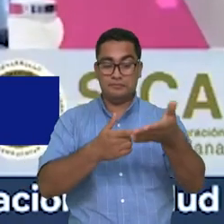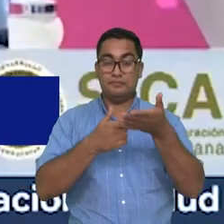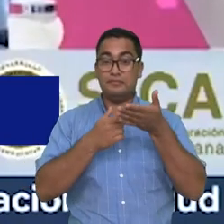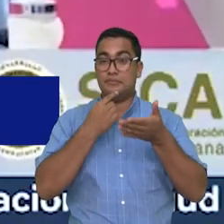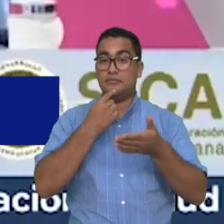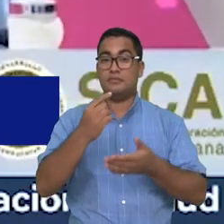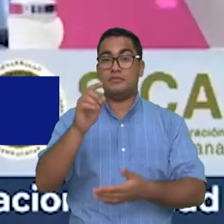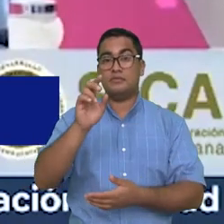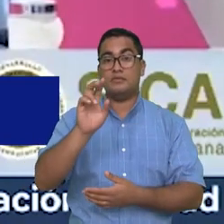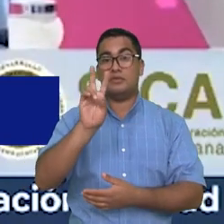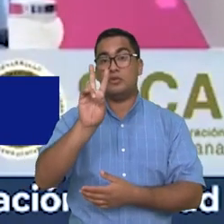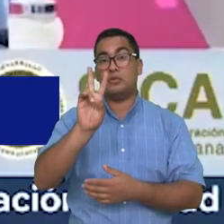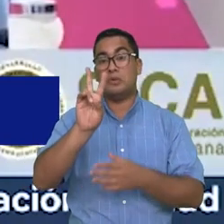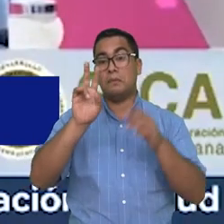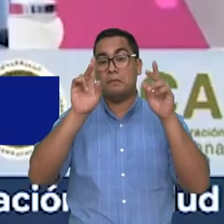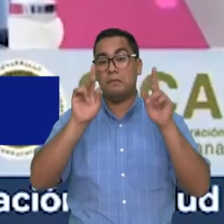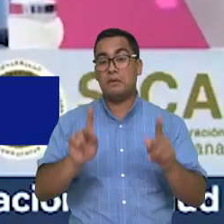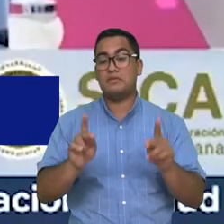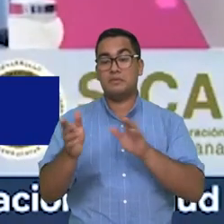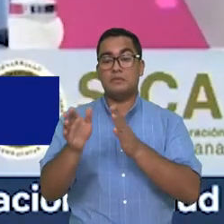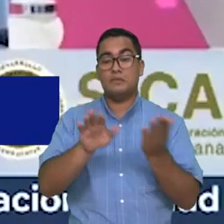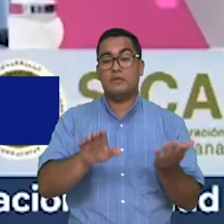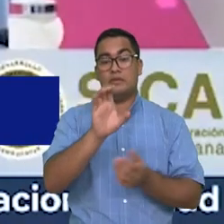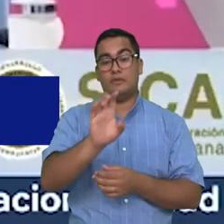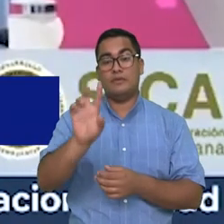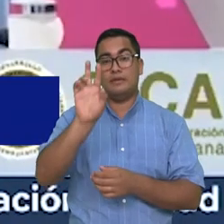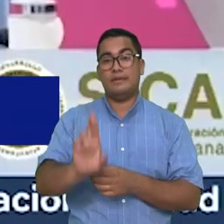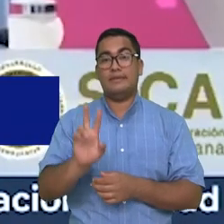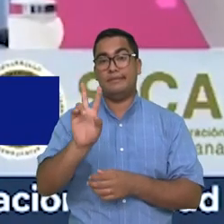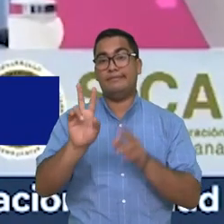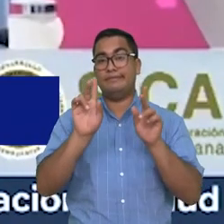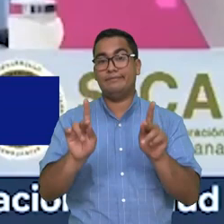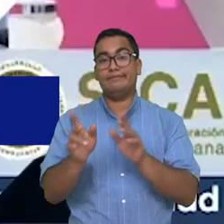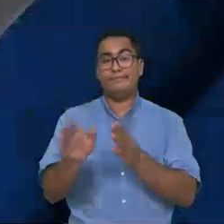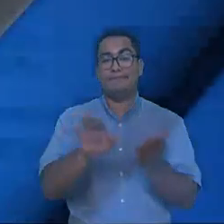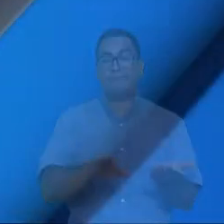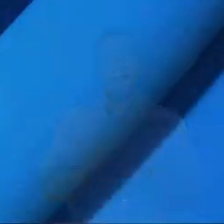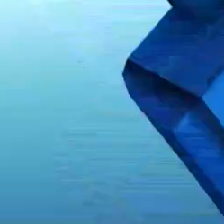el segundo fallecido en Costa Rica por el COVID-19.